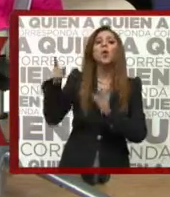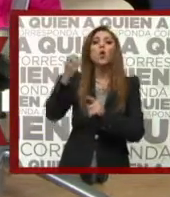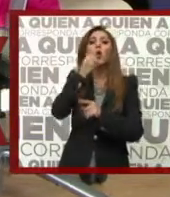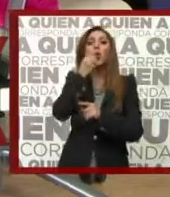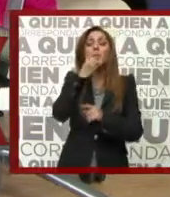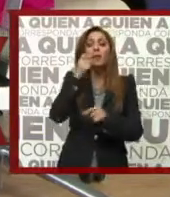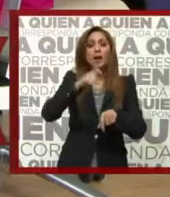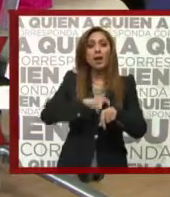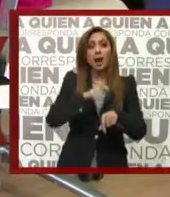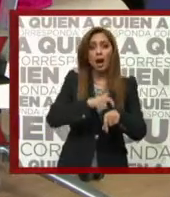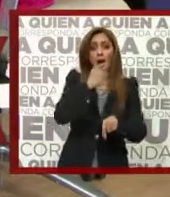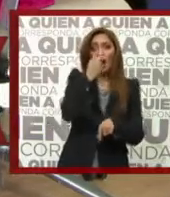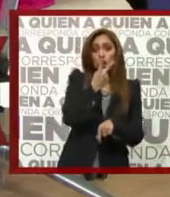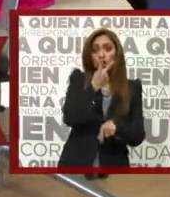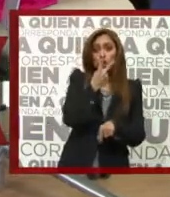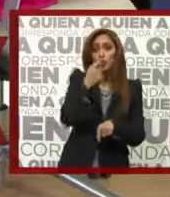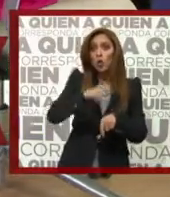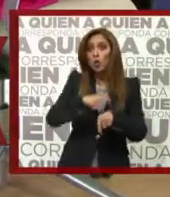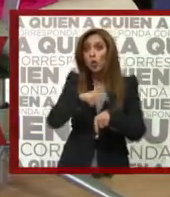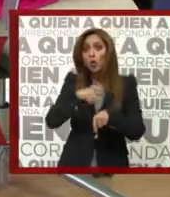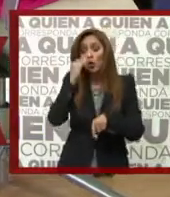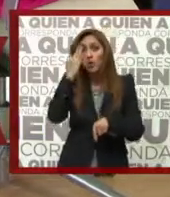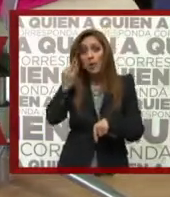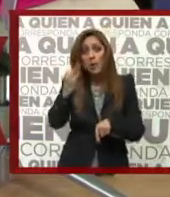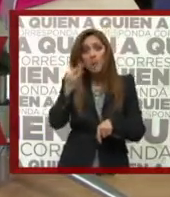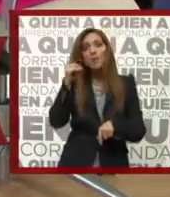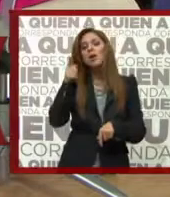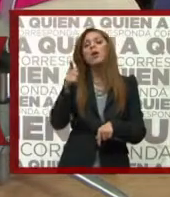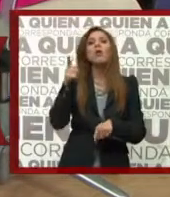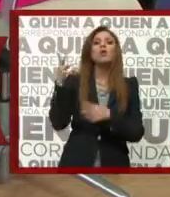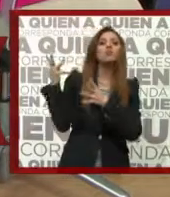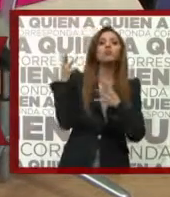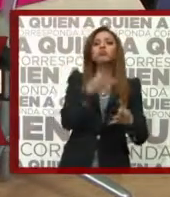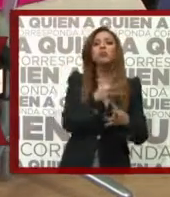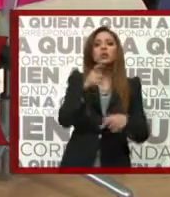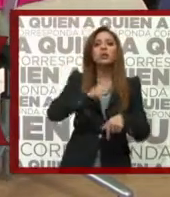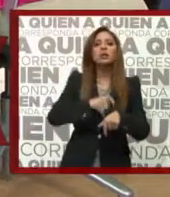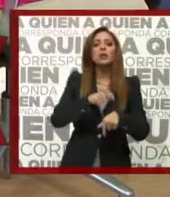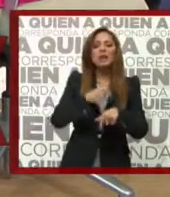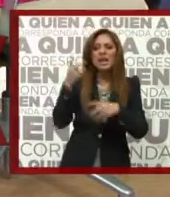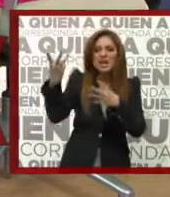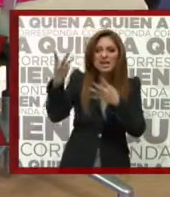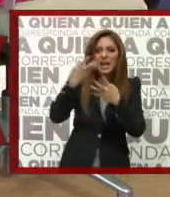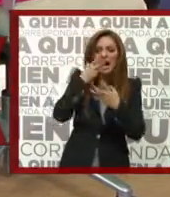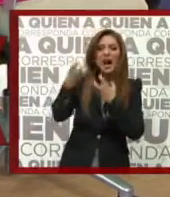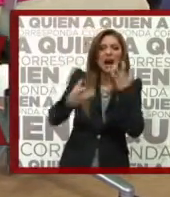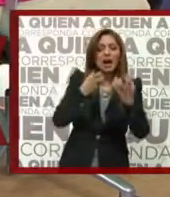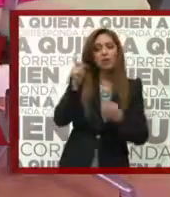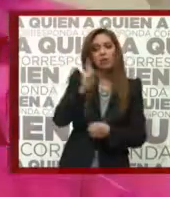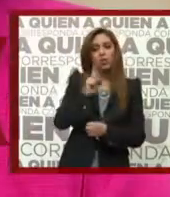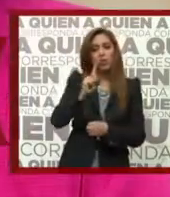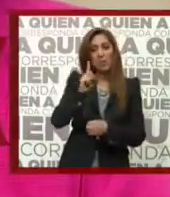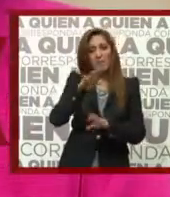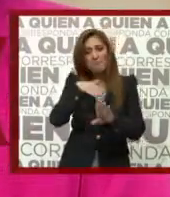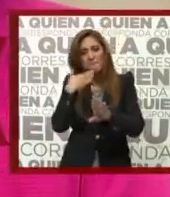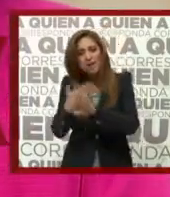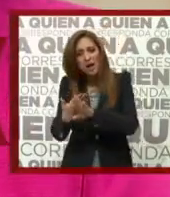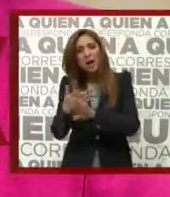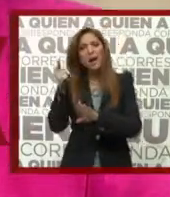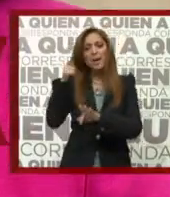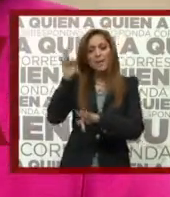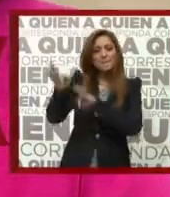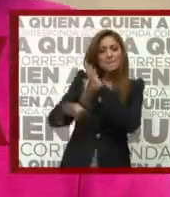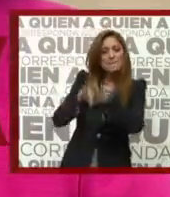que estar a las 2 y si no te gritan. Y es tu culpa porque tú ya sabes que está a las 2. No tienen por qué gritarte. El maltrato, tratar mal a una